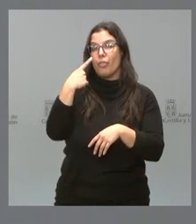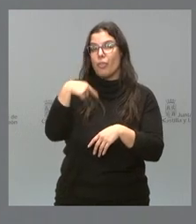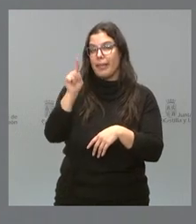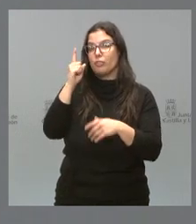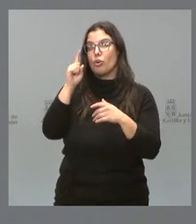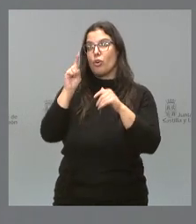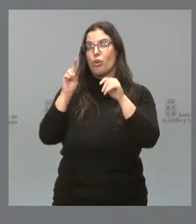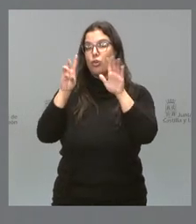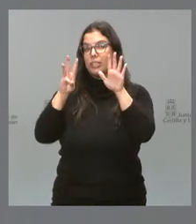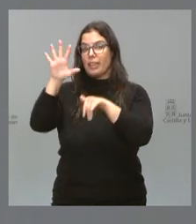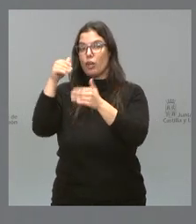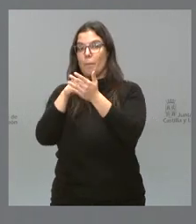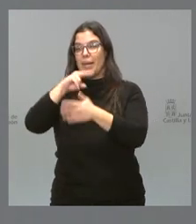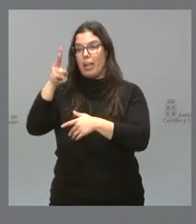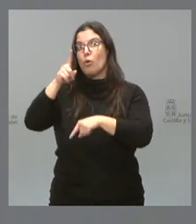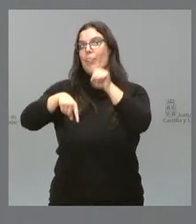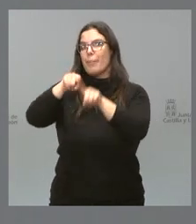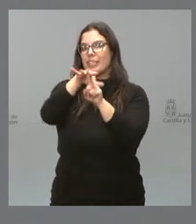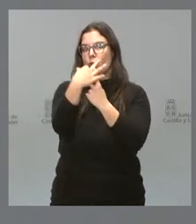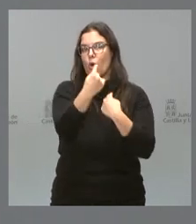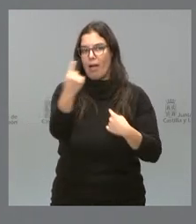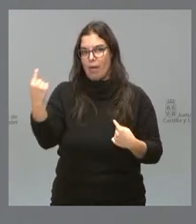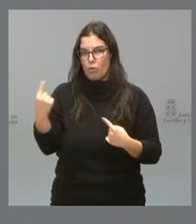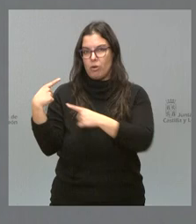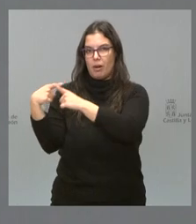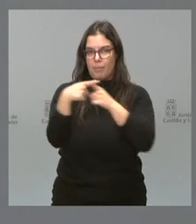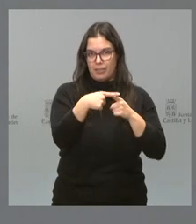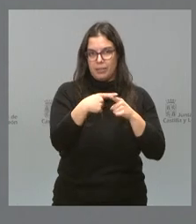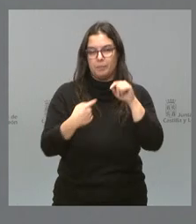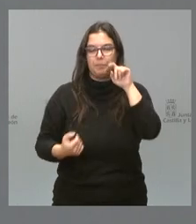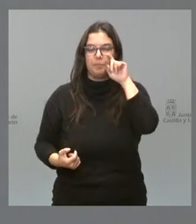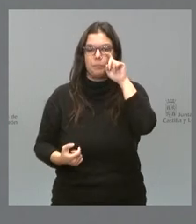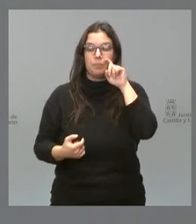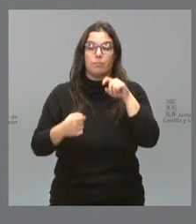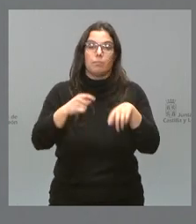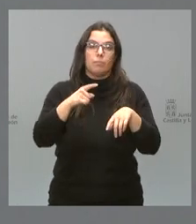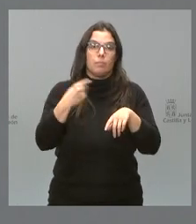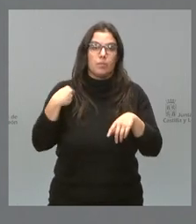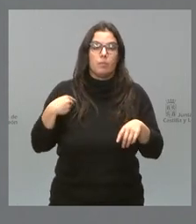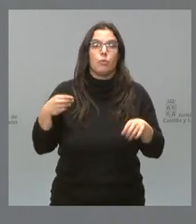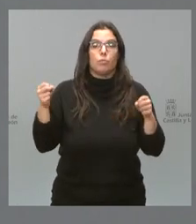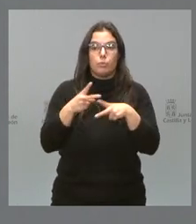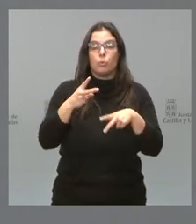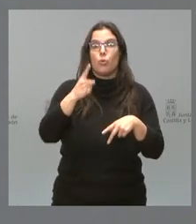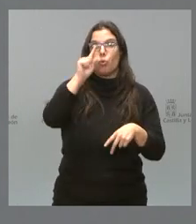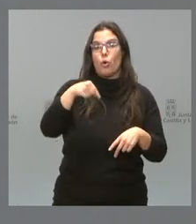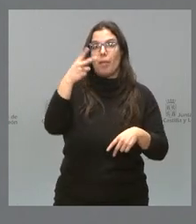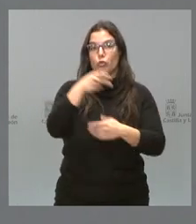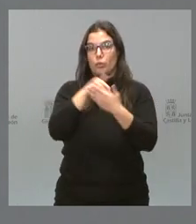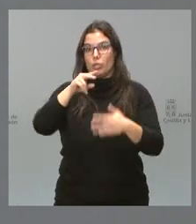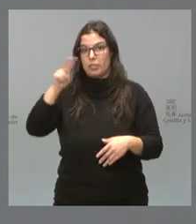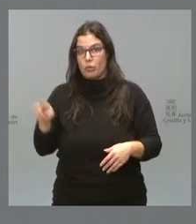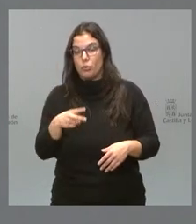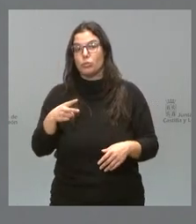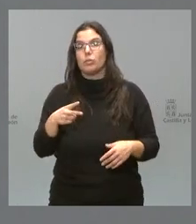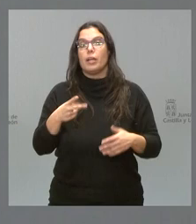185.000 euros según las circunstancias a esto según otras actuaciones de aseguramiento por importe de 1,2 millones de euros por tanto dos como